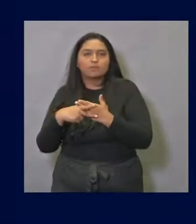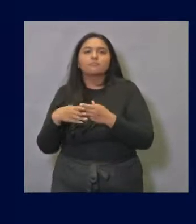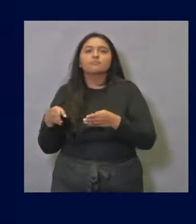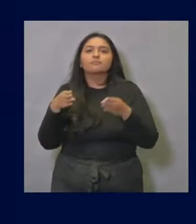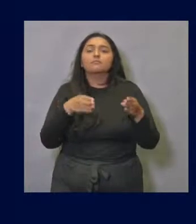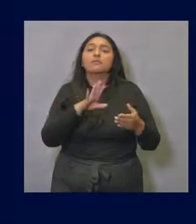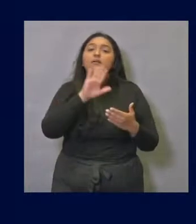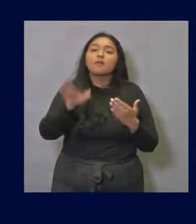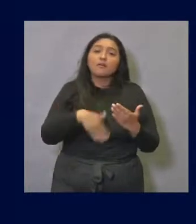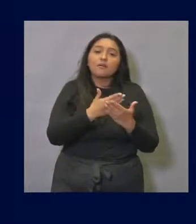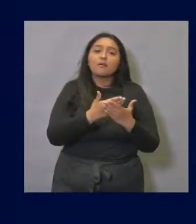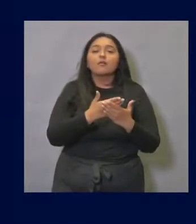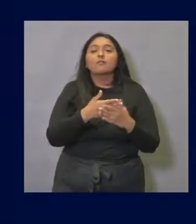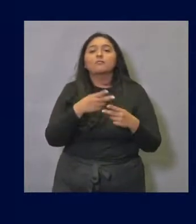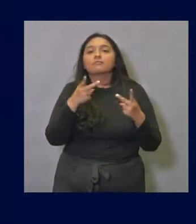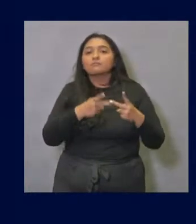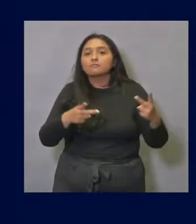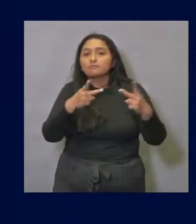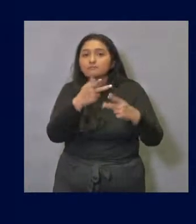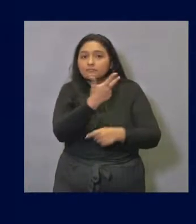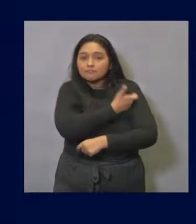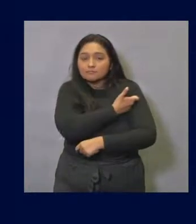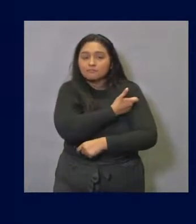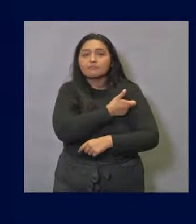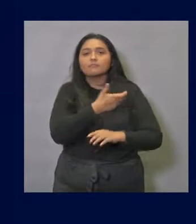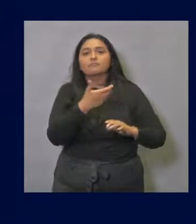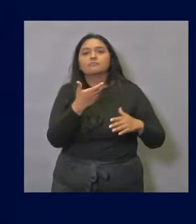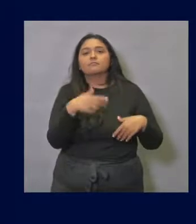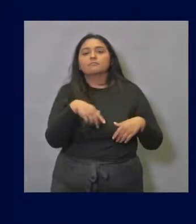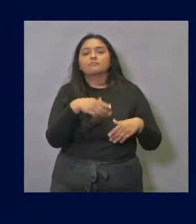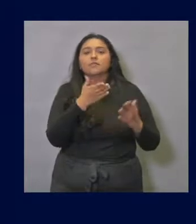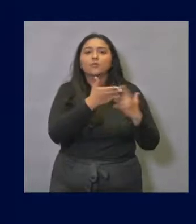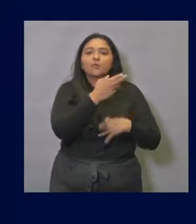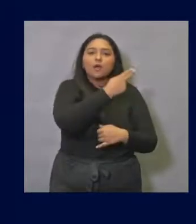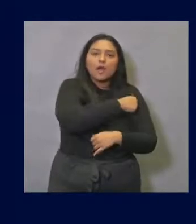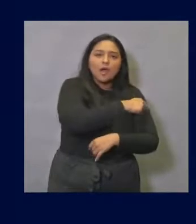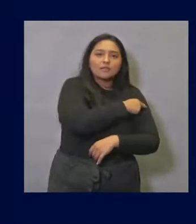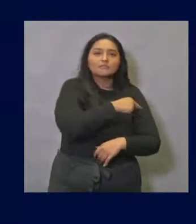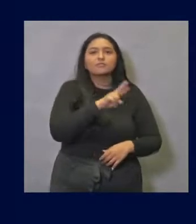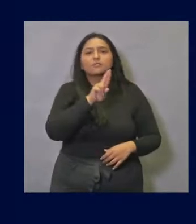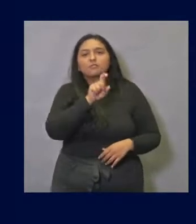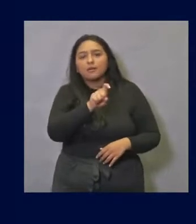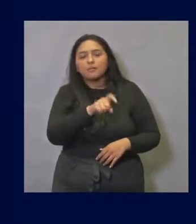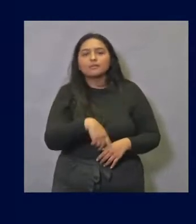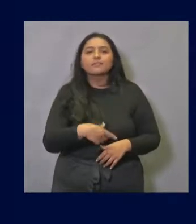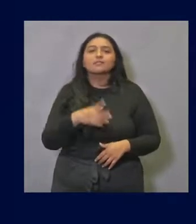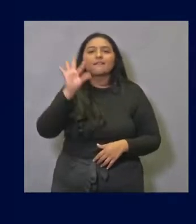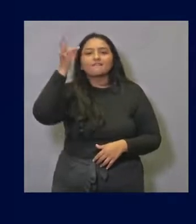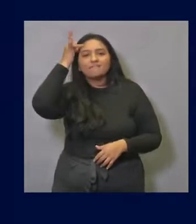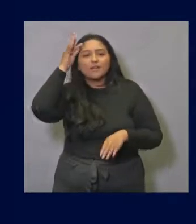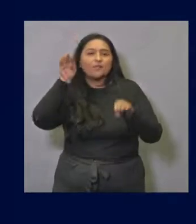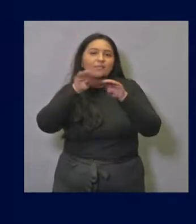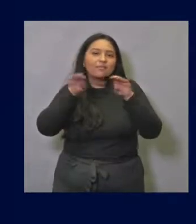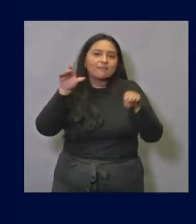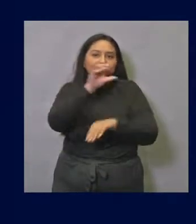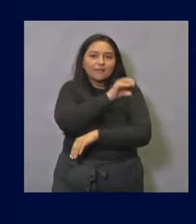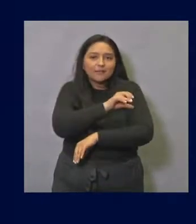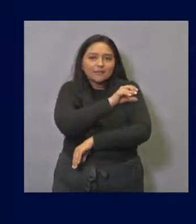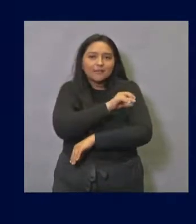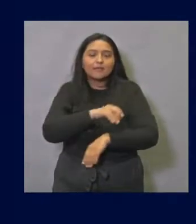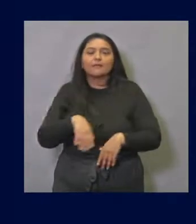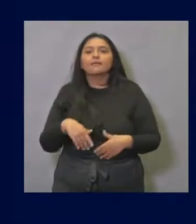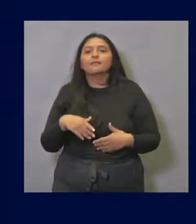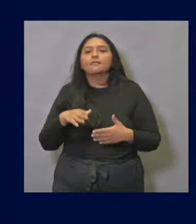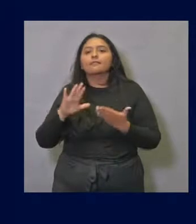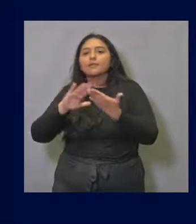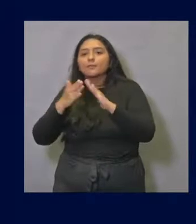todo el condado son administrados por hospitales, farmacias, centros de salud calificados a nivel federal, clínicas comunitarias,